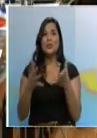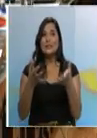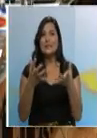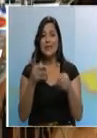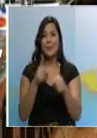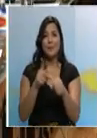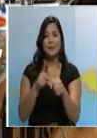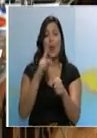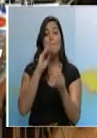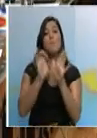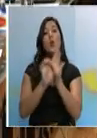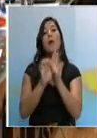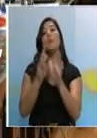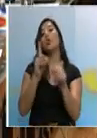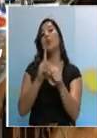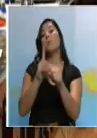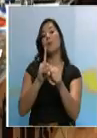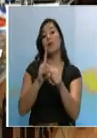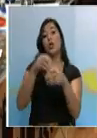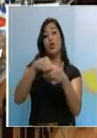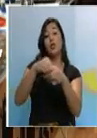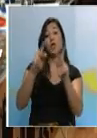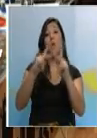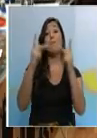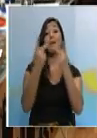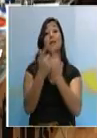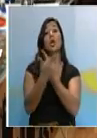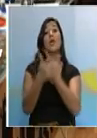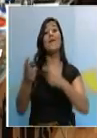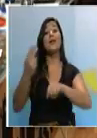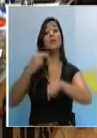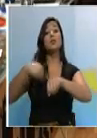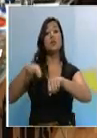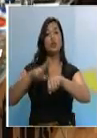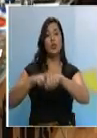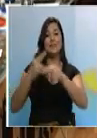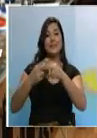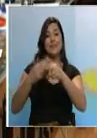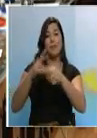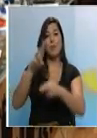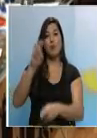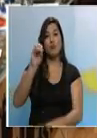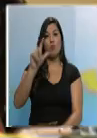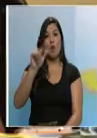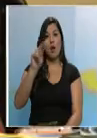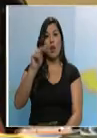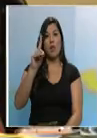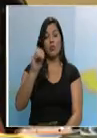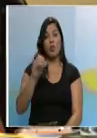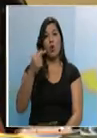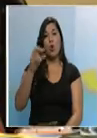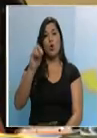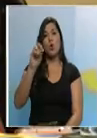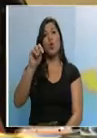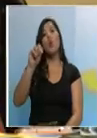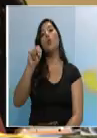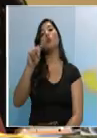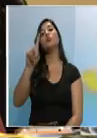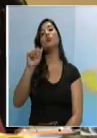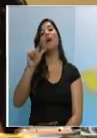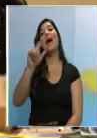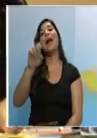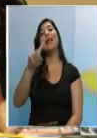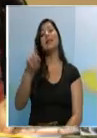es el caso del legislador del Partido Liberación Nacional, Rolando González, y aunque aún no lo confirma, argumentó que lo analizará en los próximos